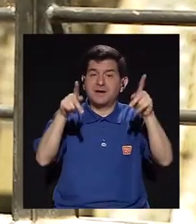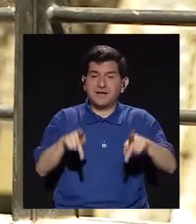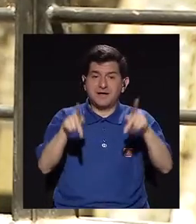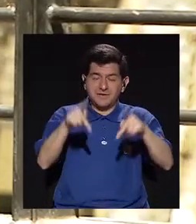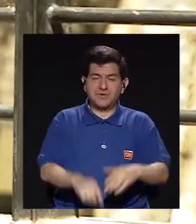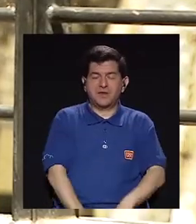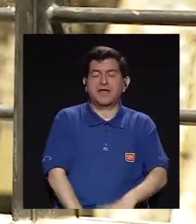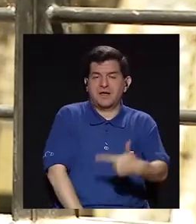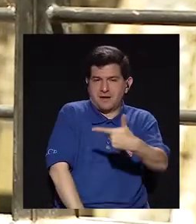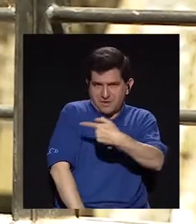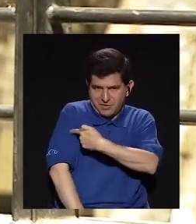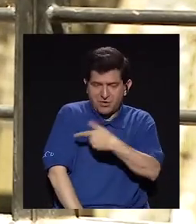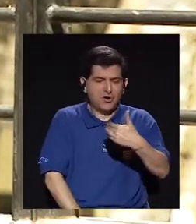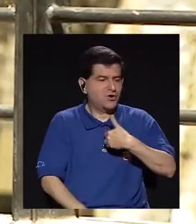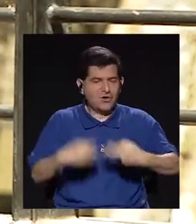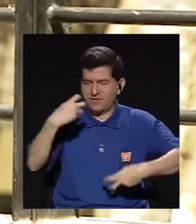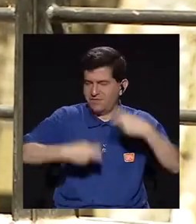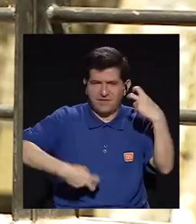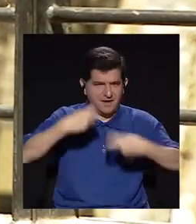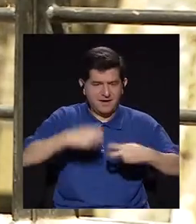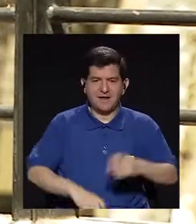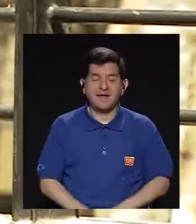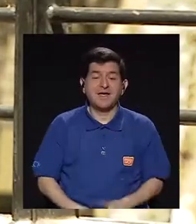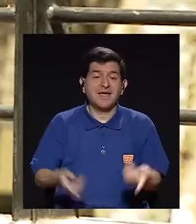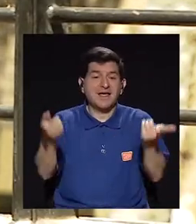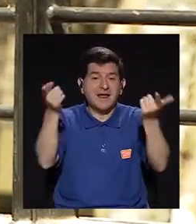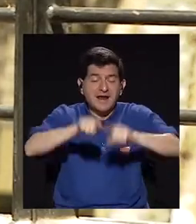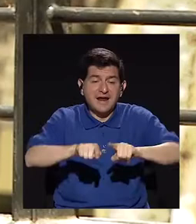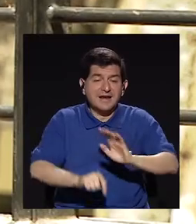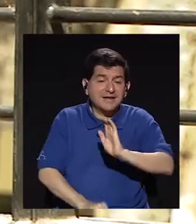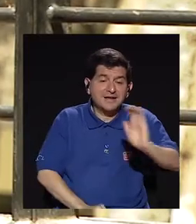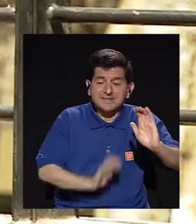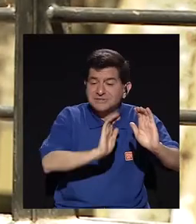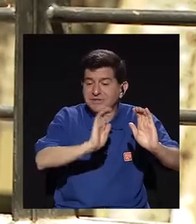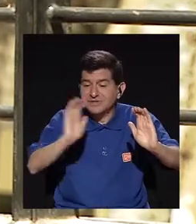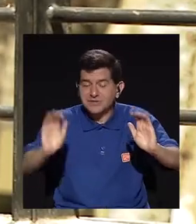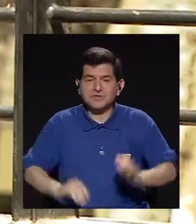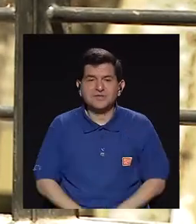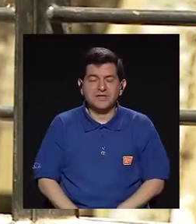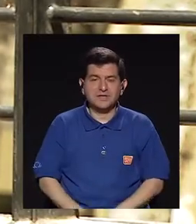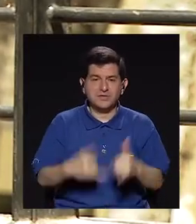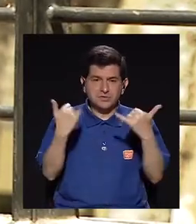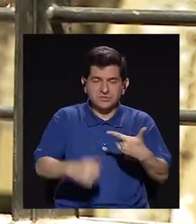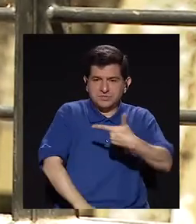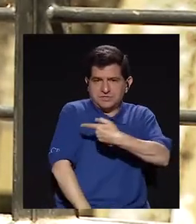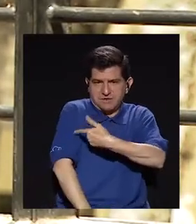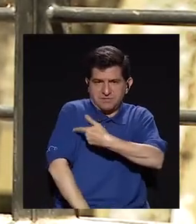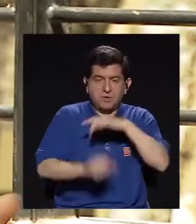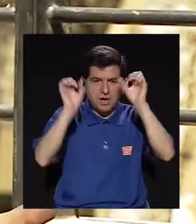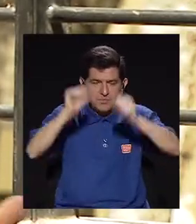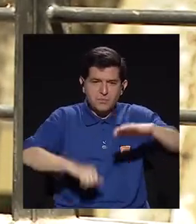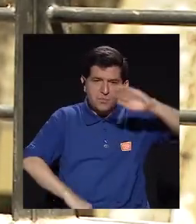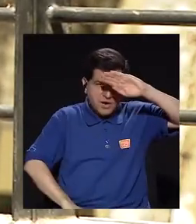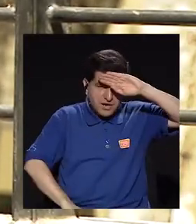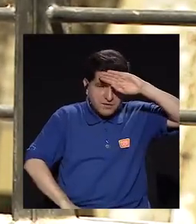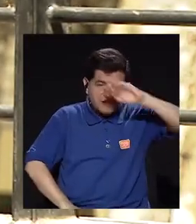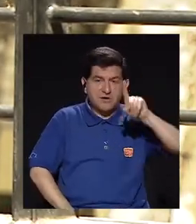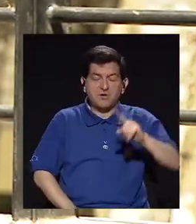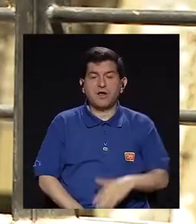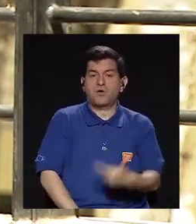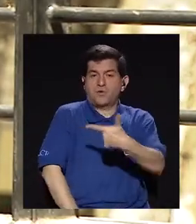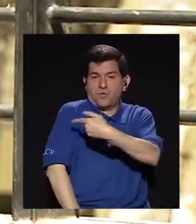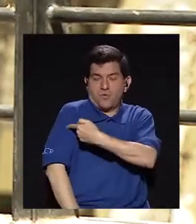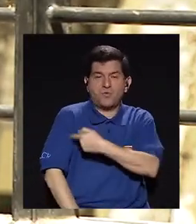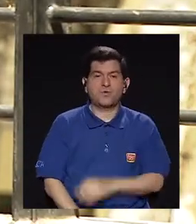las personas se vacunaron y no tuvieron ningún problema. Y en el caso de los chiquitines, cuando se van a vacunar, que les podría producir fiebre alguna